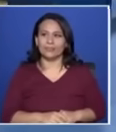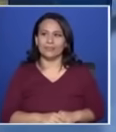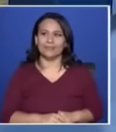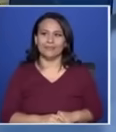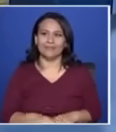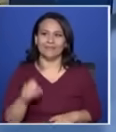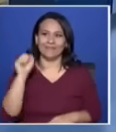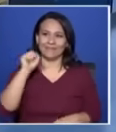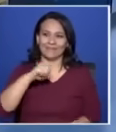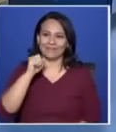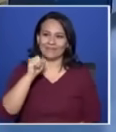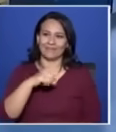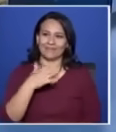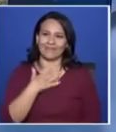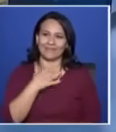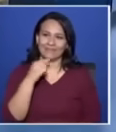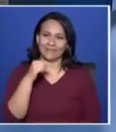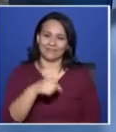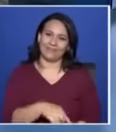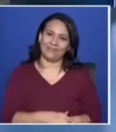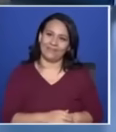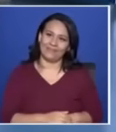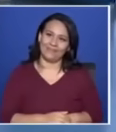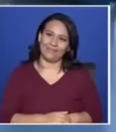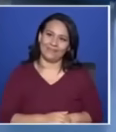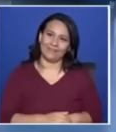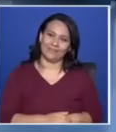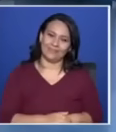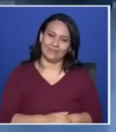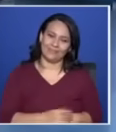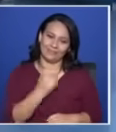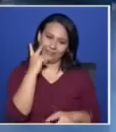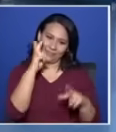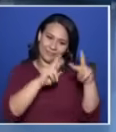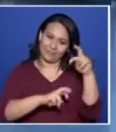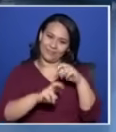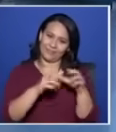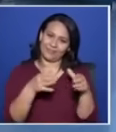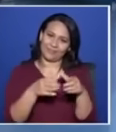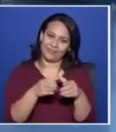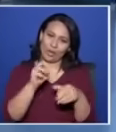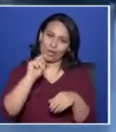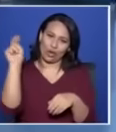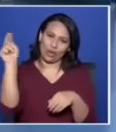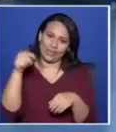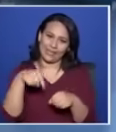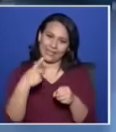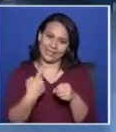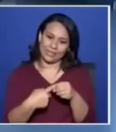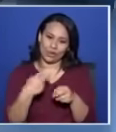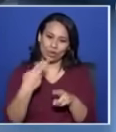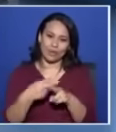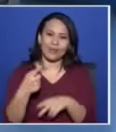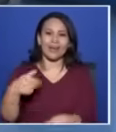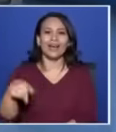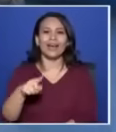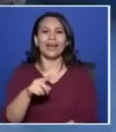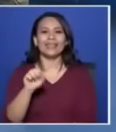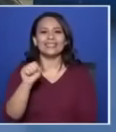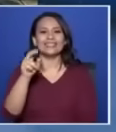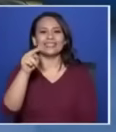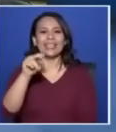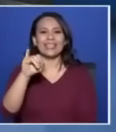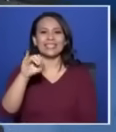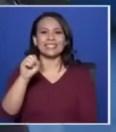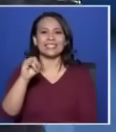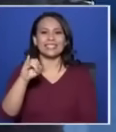Bueno, sí, ¿qué tal? Estamos aquí precisamente en el centro de revisión de San Isidro. Esto es en el norte de la capital. Son 6 centros los que se